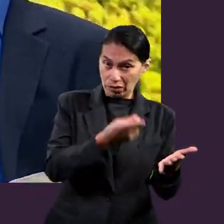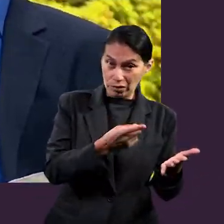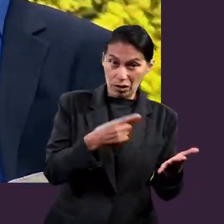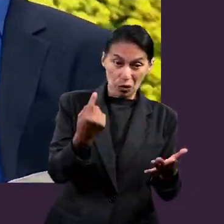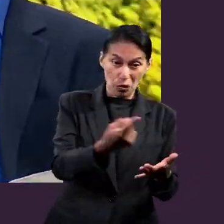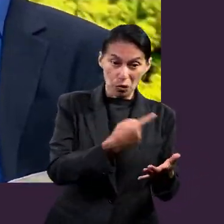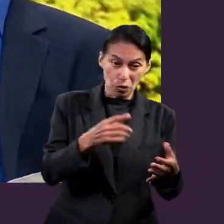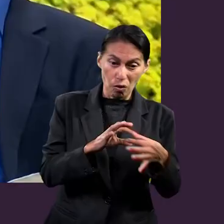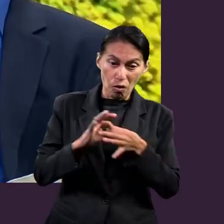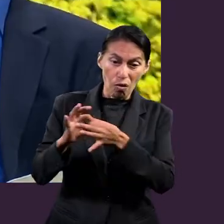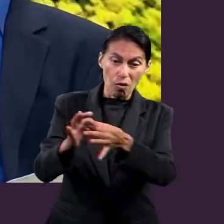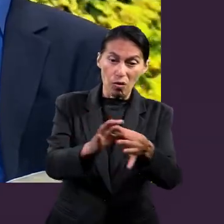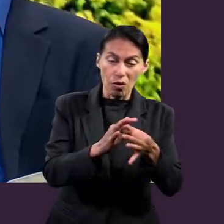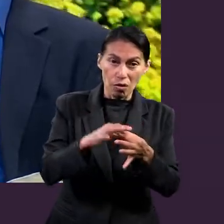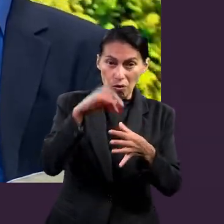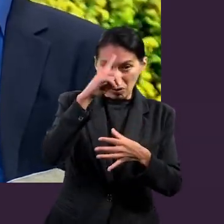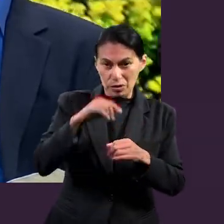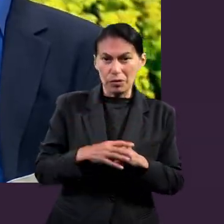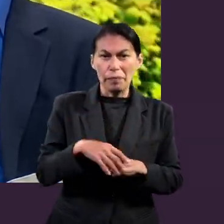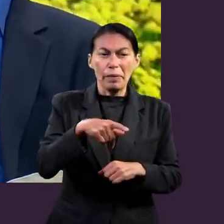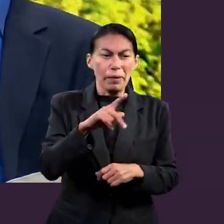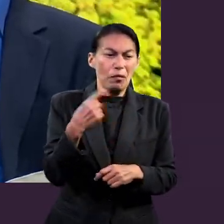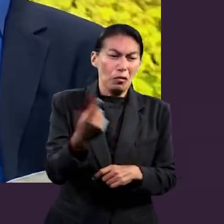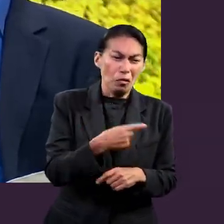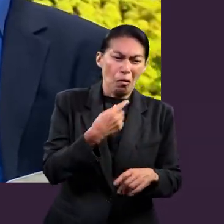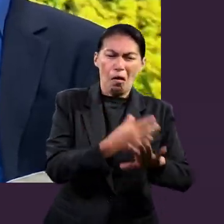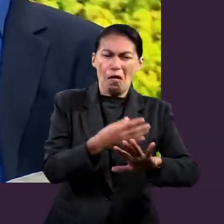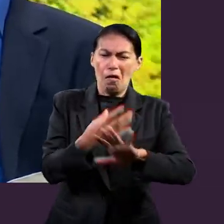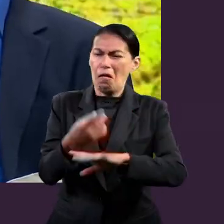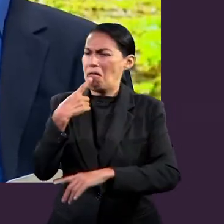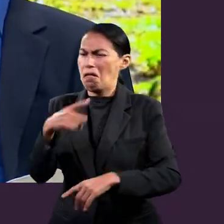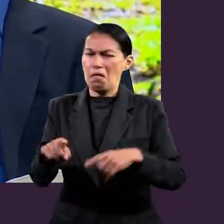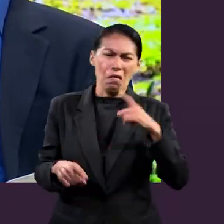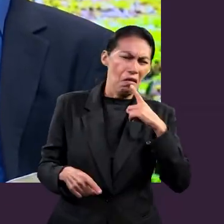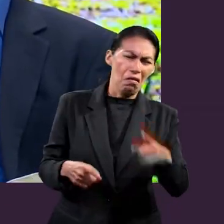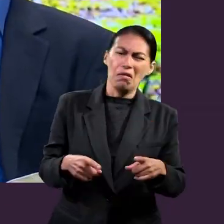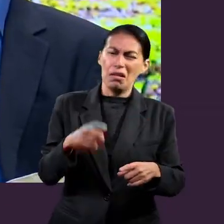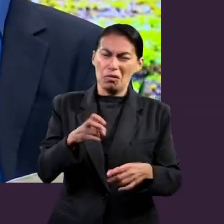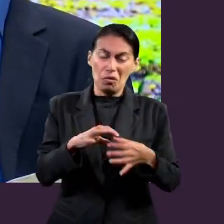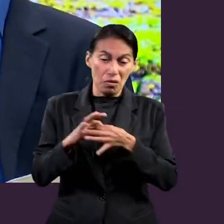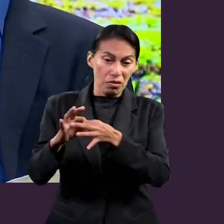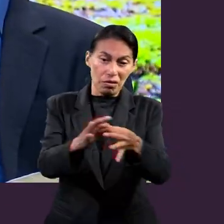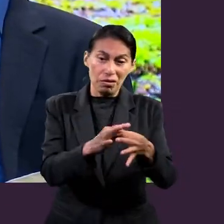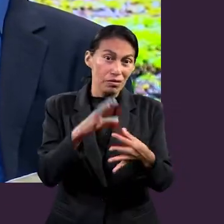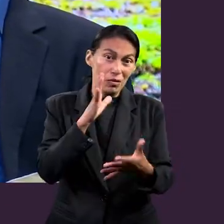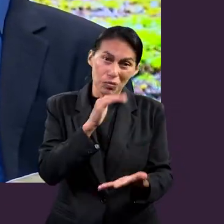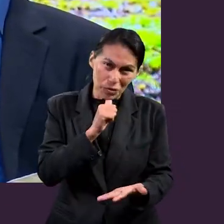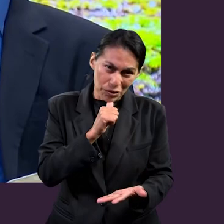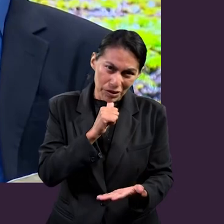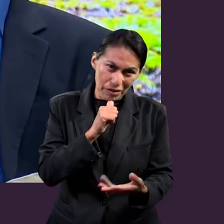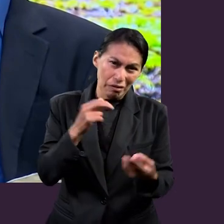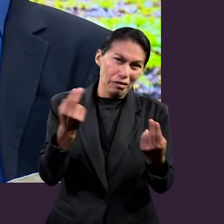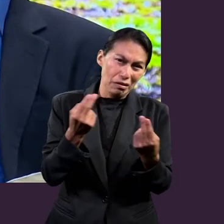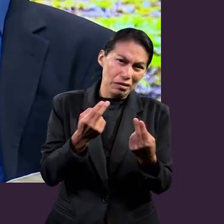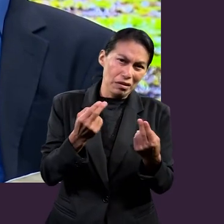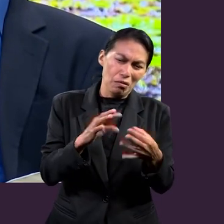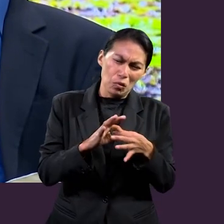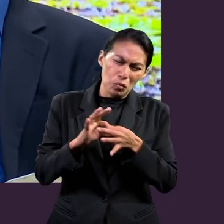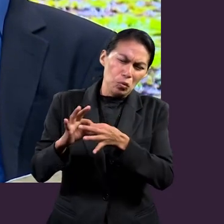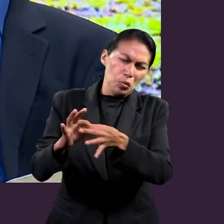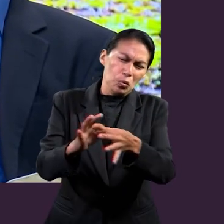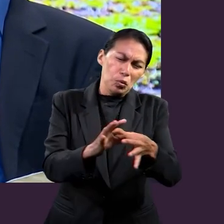cosas que la carta habla es de la unidad. No puede haber unidad mientras nos insultemos, mientras nos gritemos,